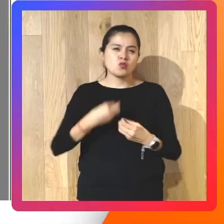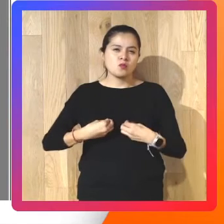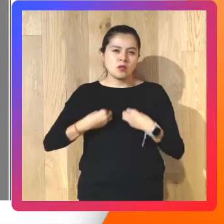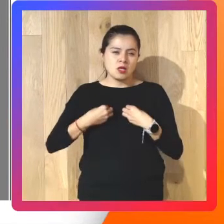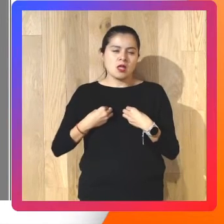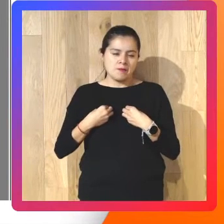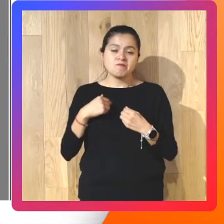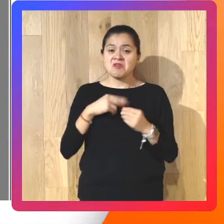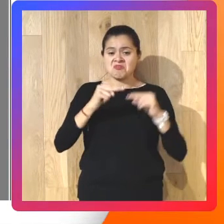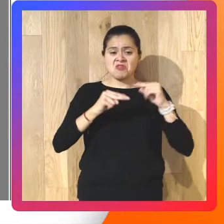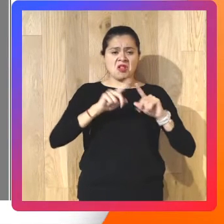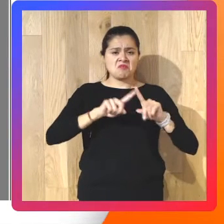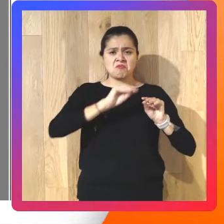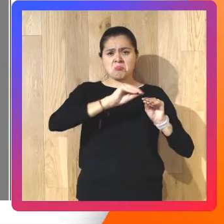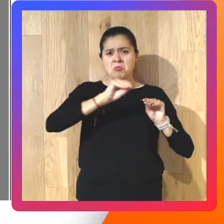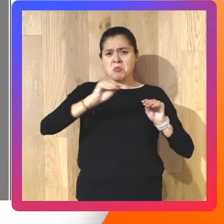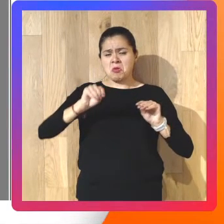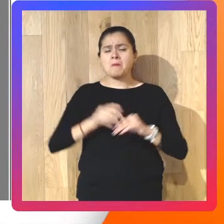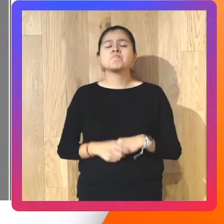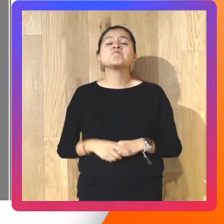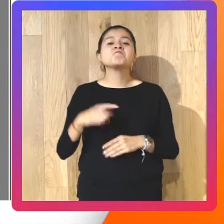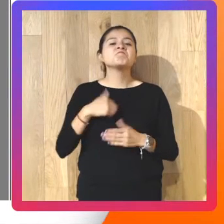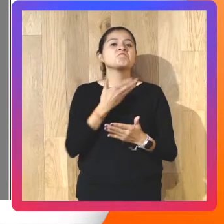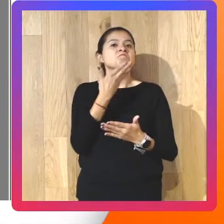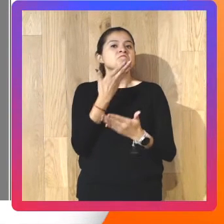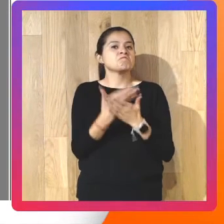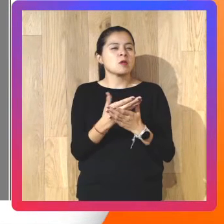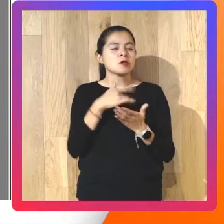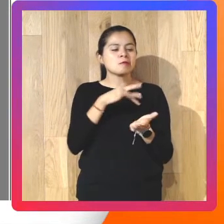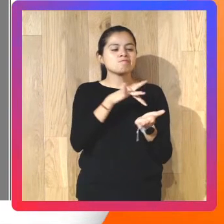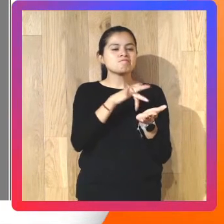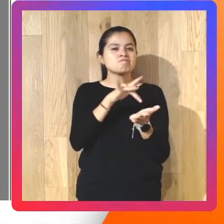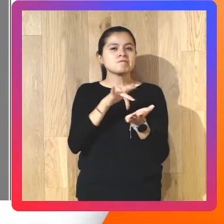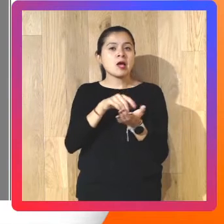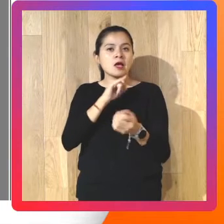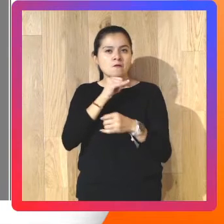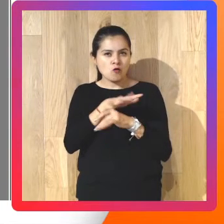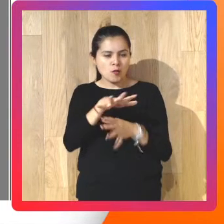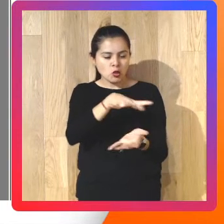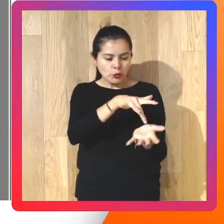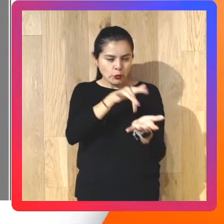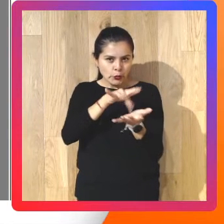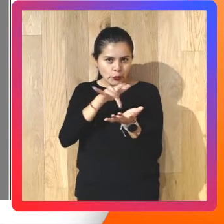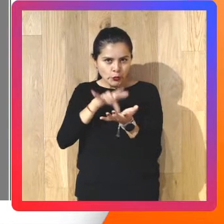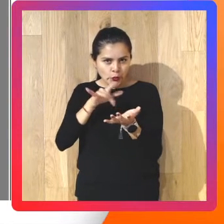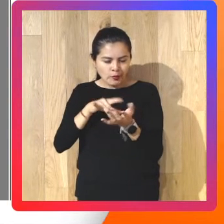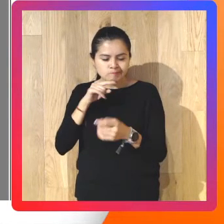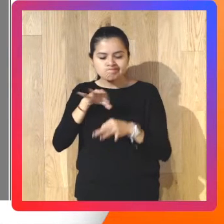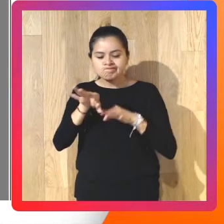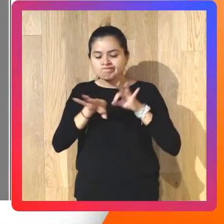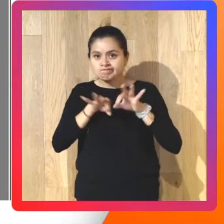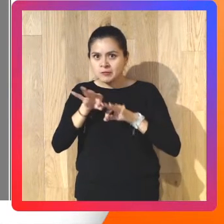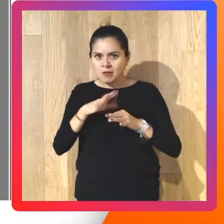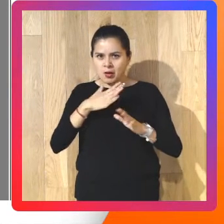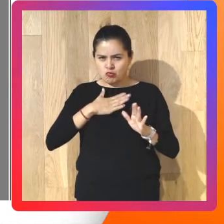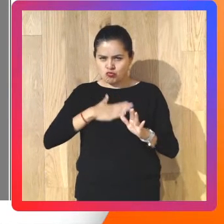niveles. Algo que solicitamos y estamos recabando esta información en este indicador de trabajo